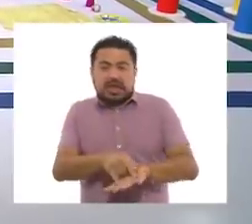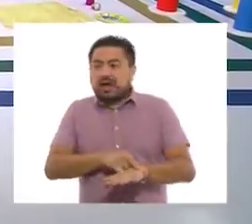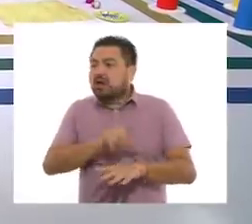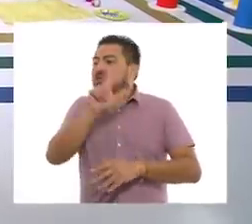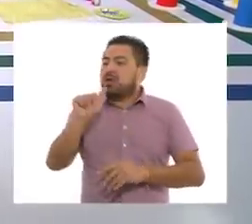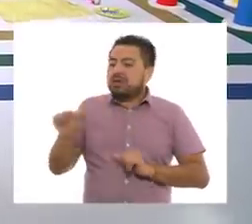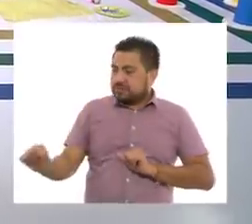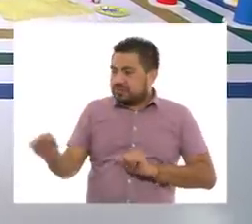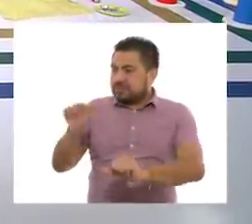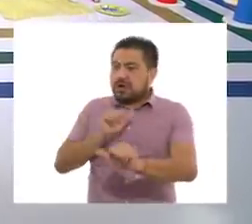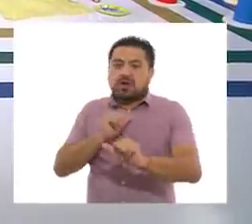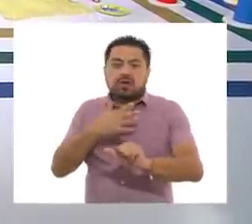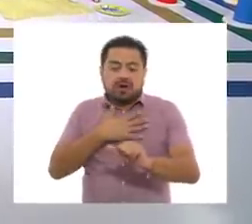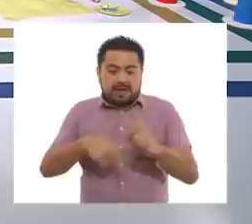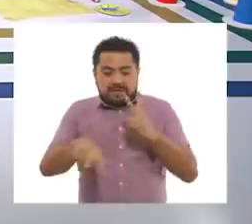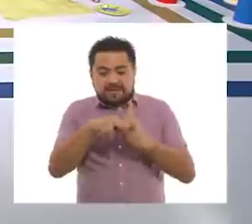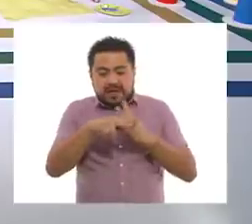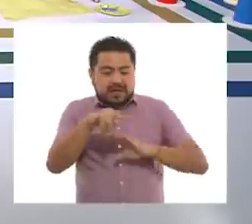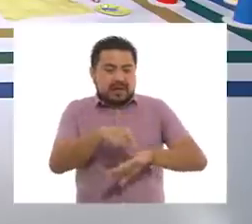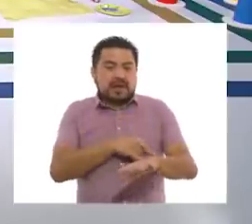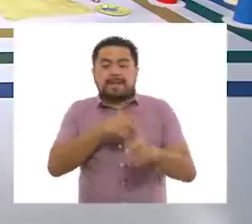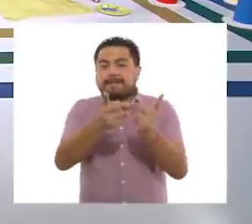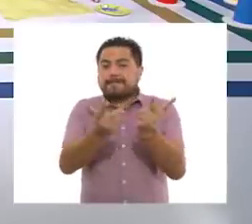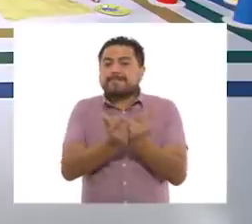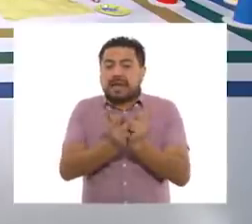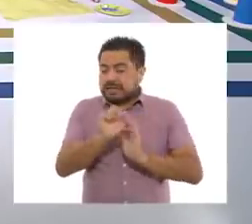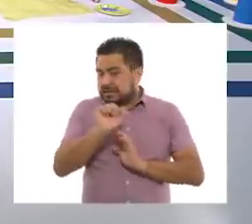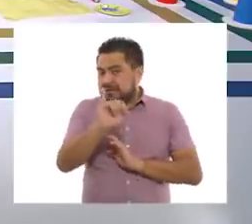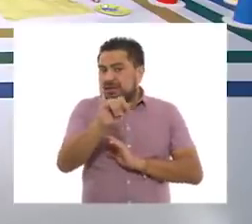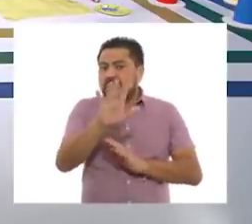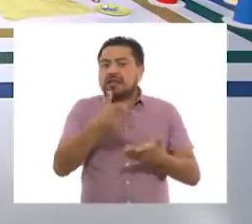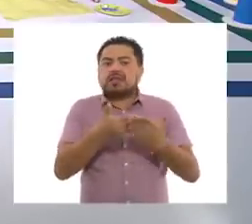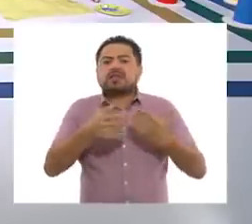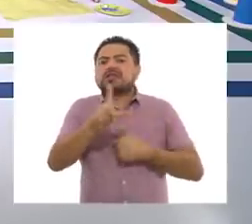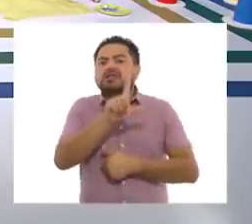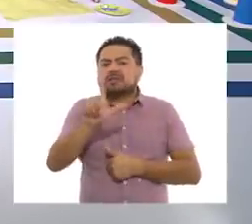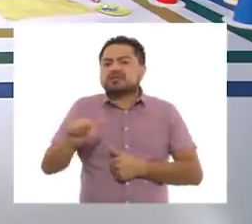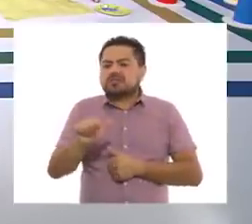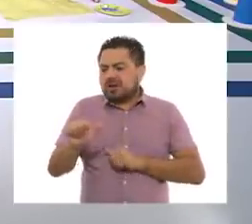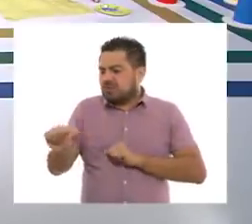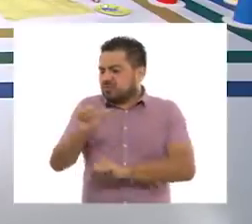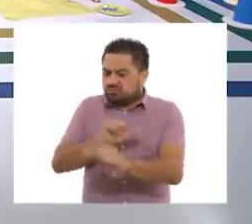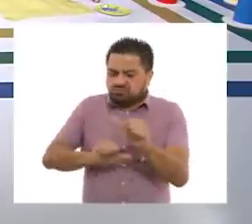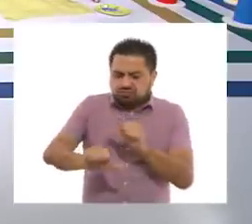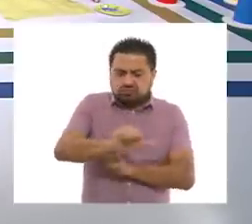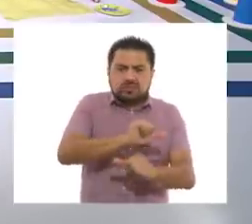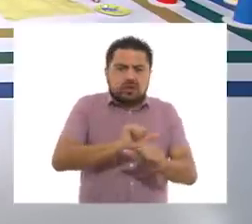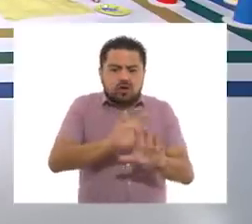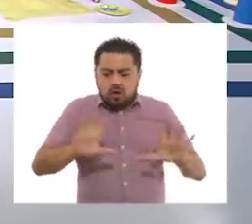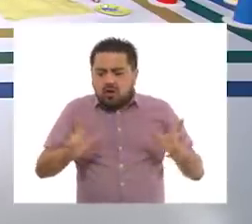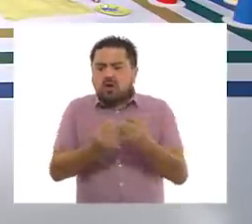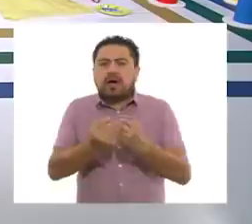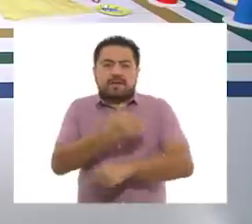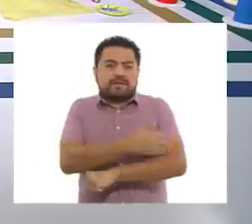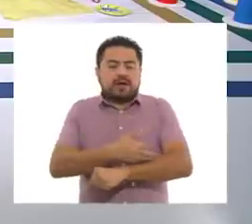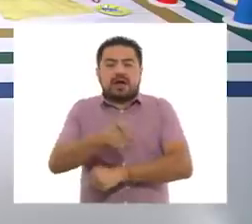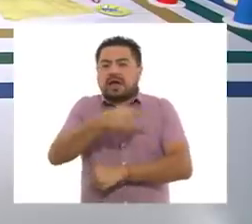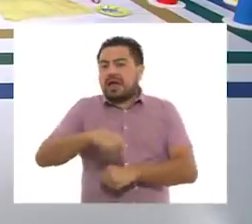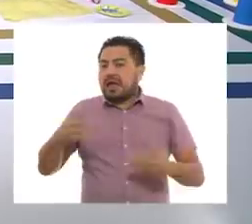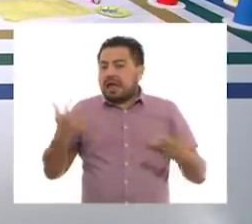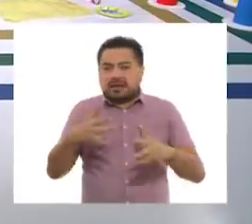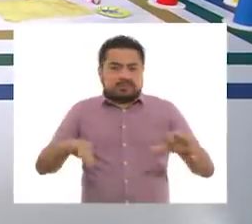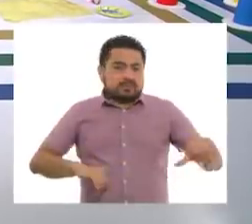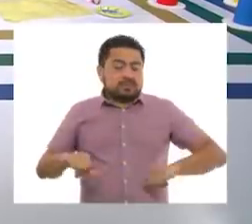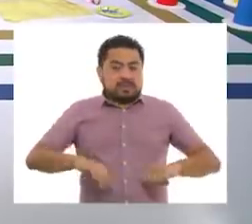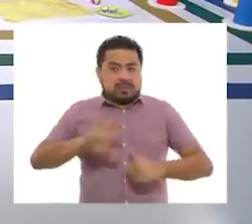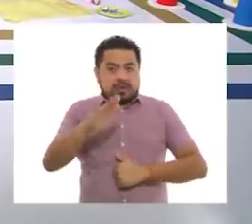con el vaso, el calcetín y el plato. Uh-huh. ¿Sí? Y entonces se van turnando y van participando todos los miembros de su familia o con los que estén realizando la actividad.